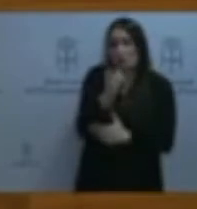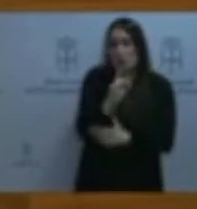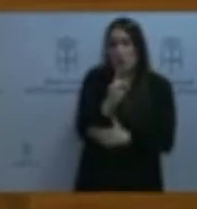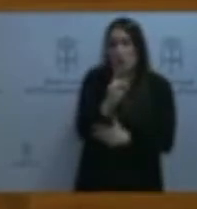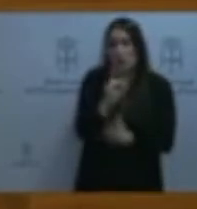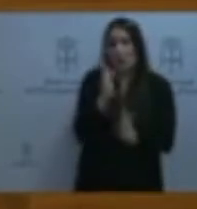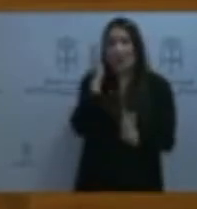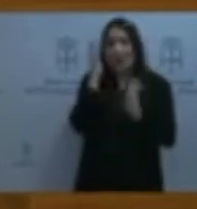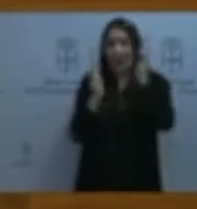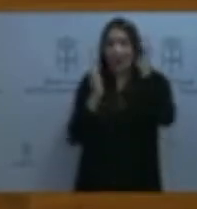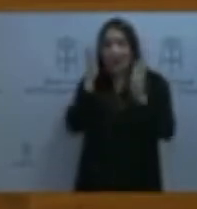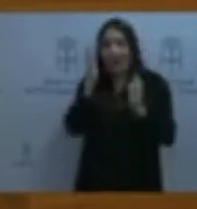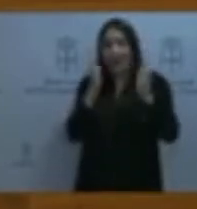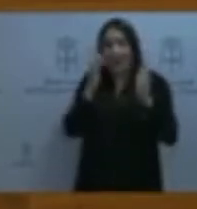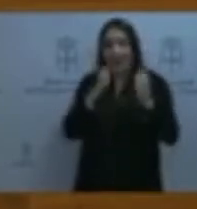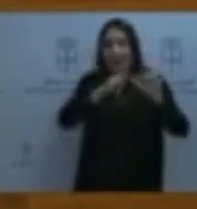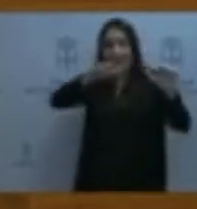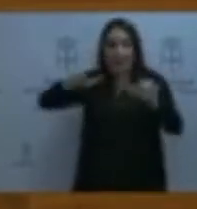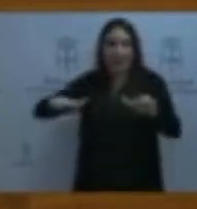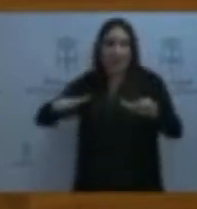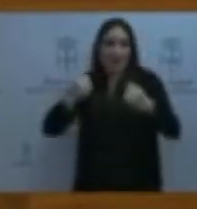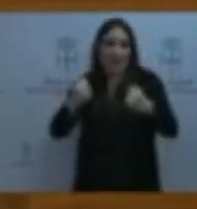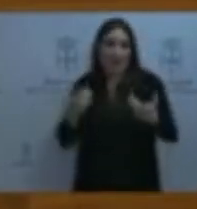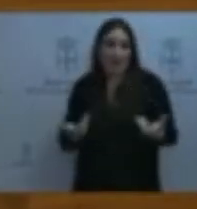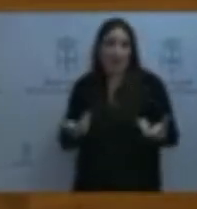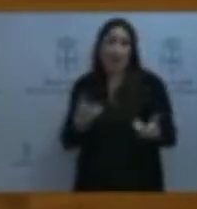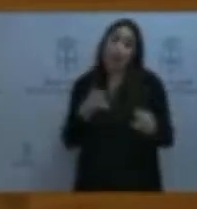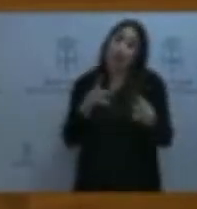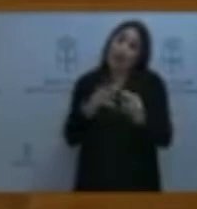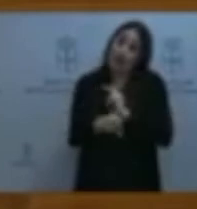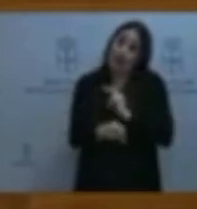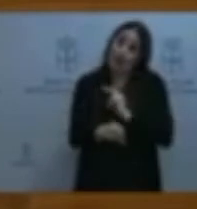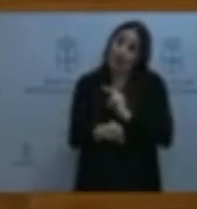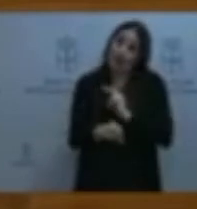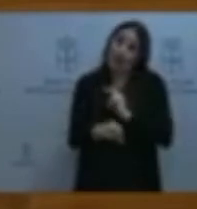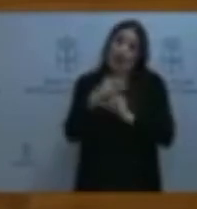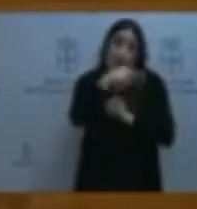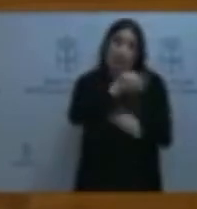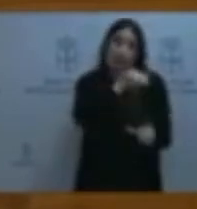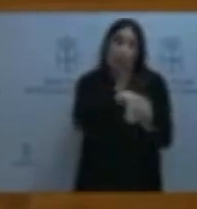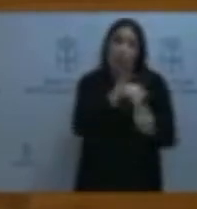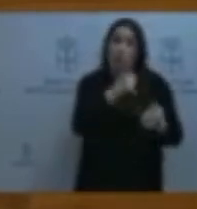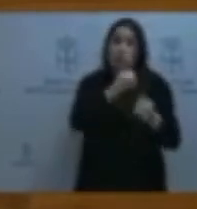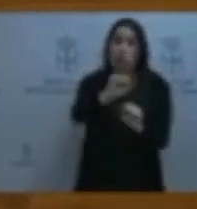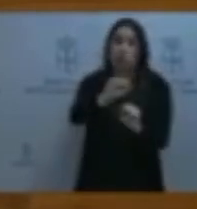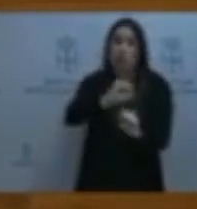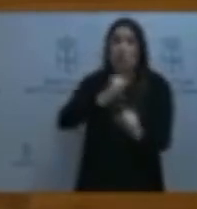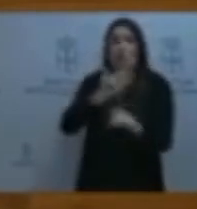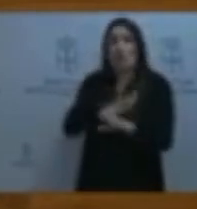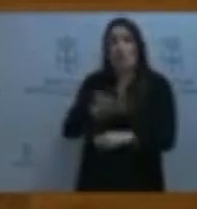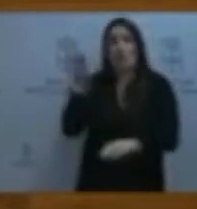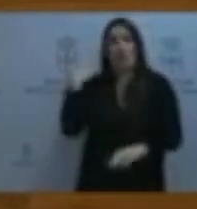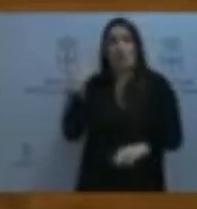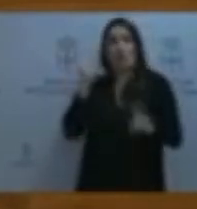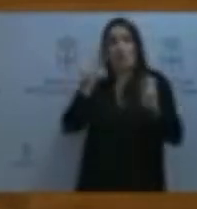las ganaderías de producción intensiva y evitan, como con su votación en contra en la pasada moción que presentamos sobre la